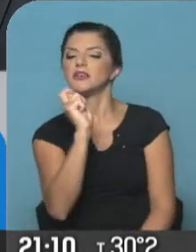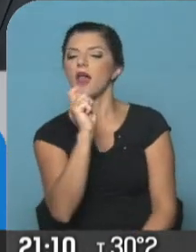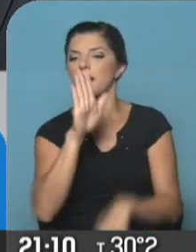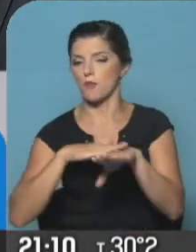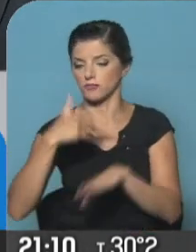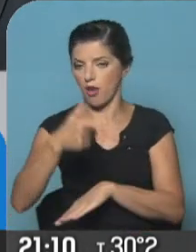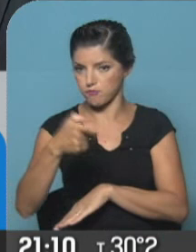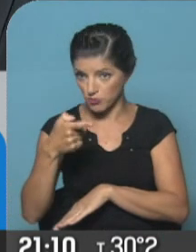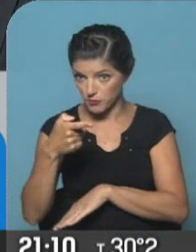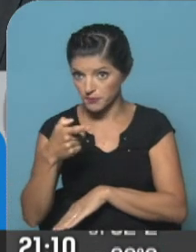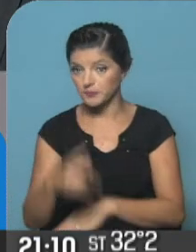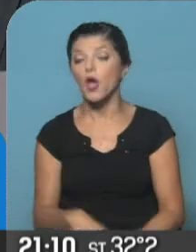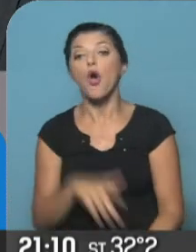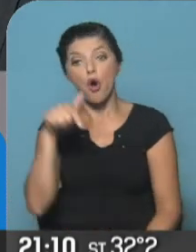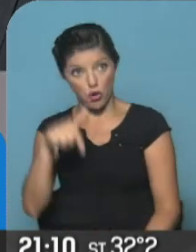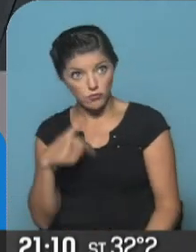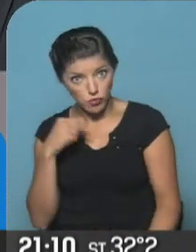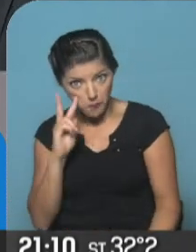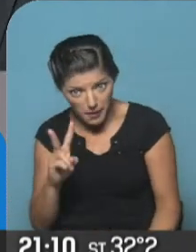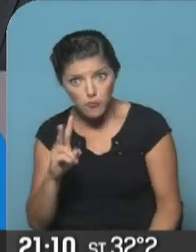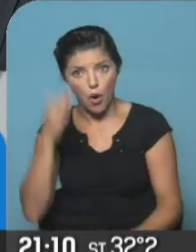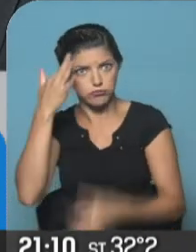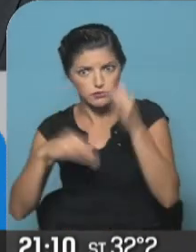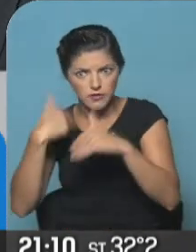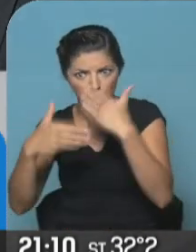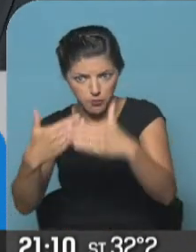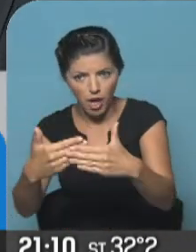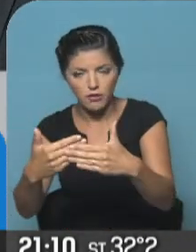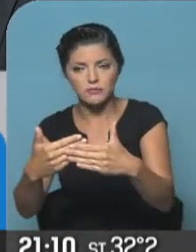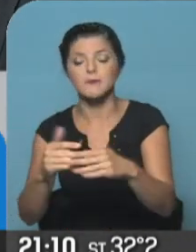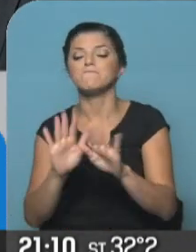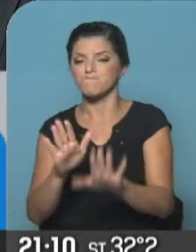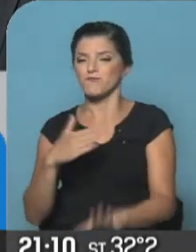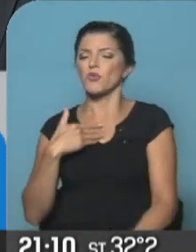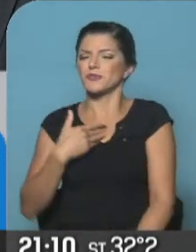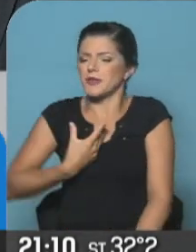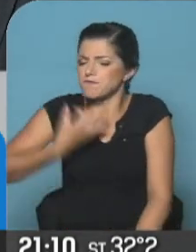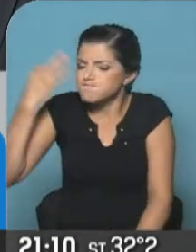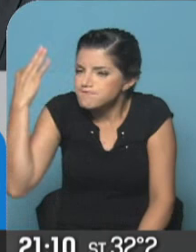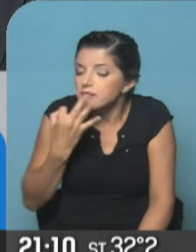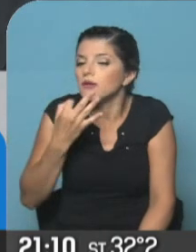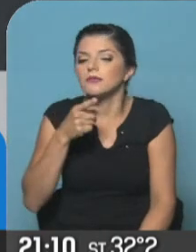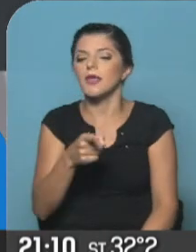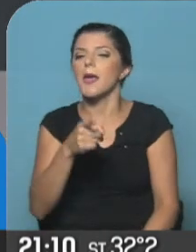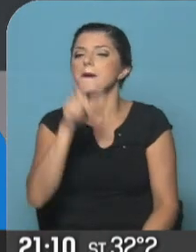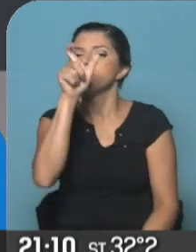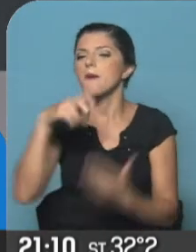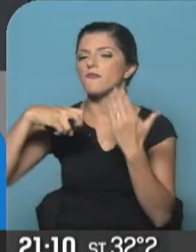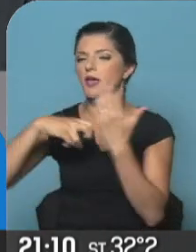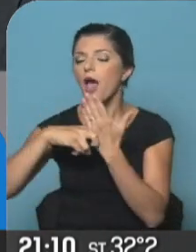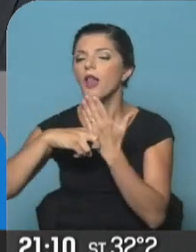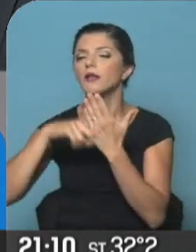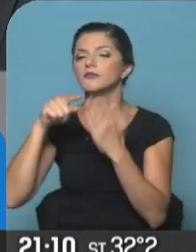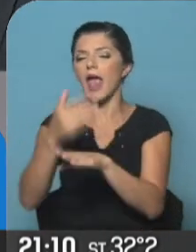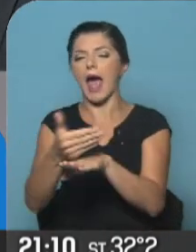justicia siga avanzando. De lo que sí estamos seguros, que el homicidio del fiscal Nisman está relacionado con la denuncia que él